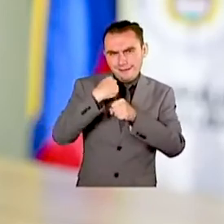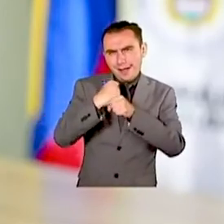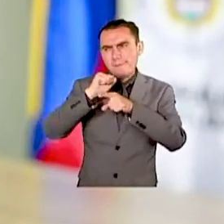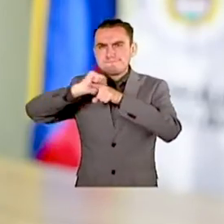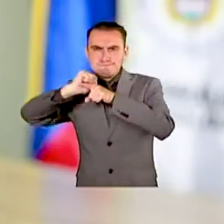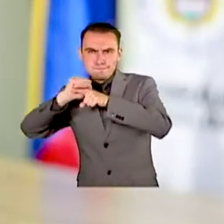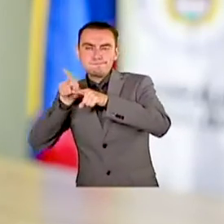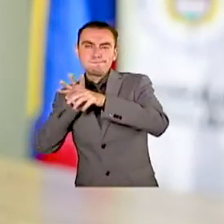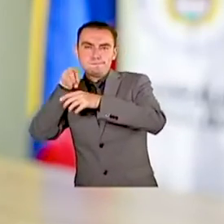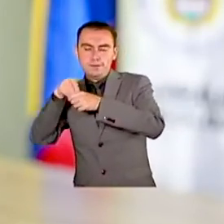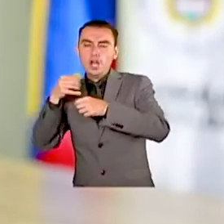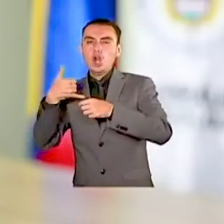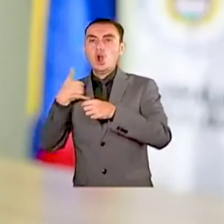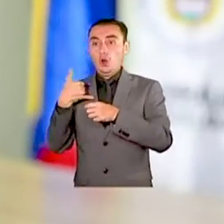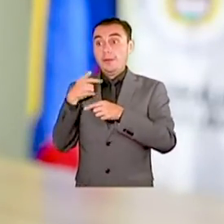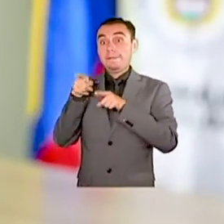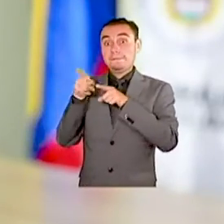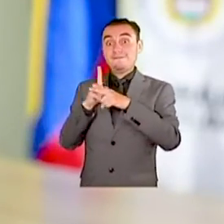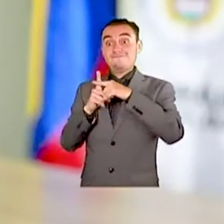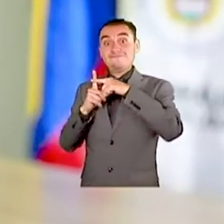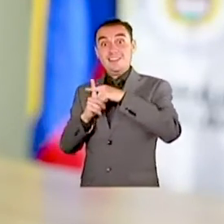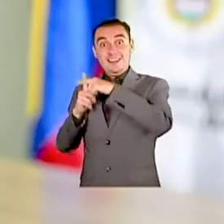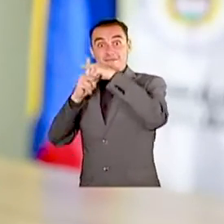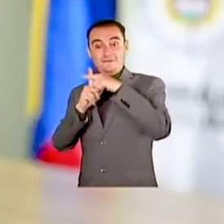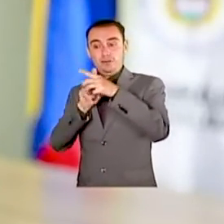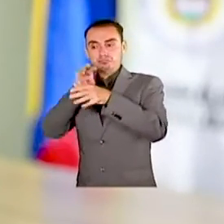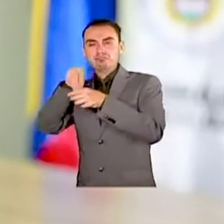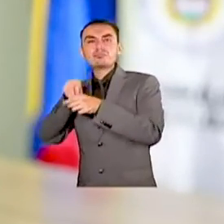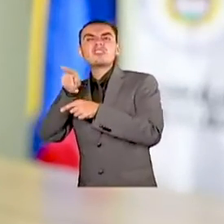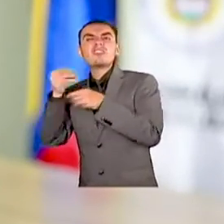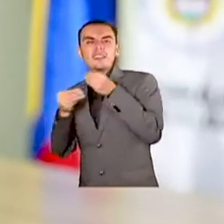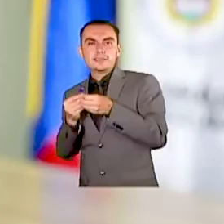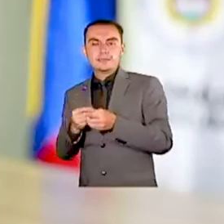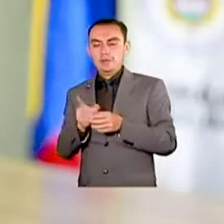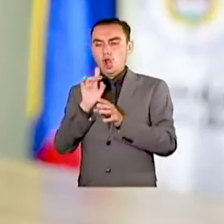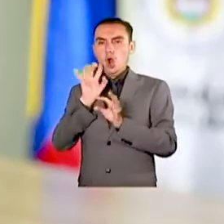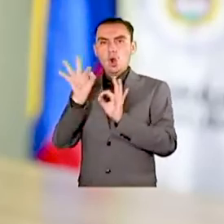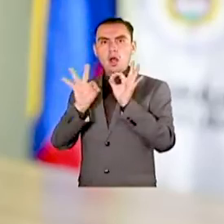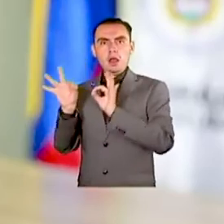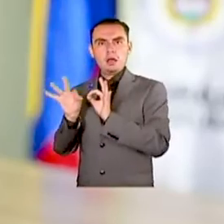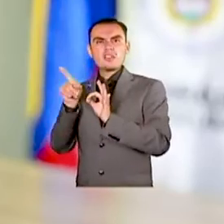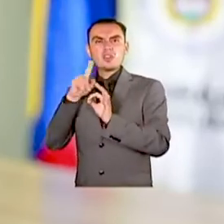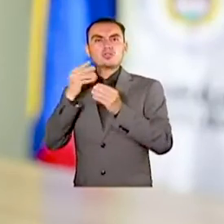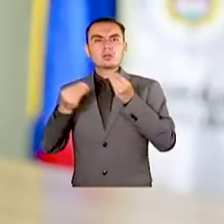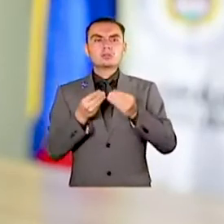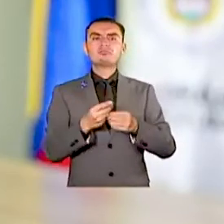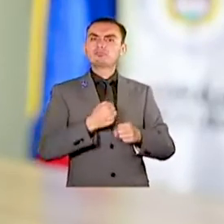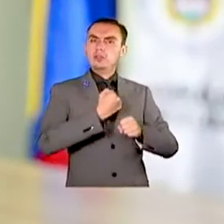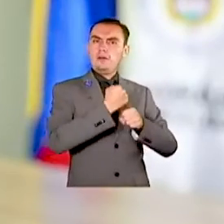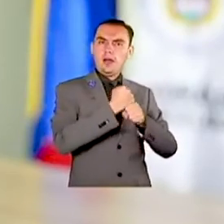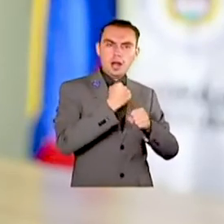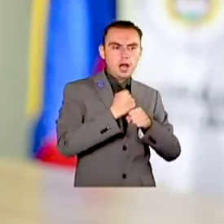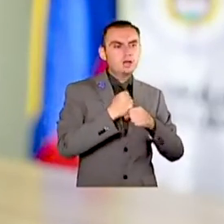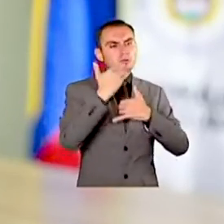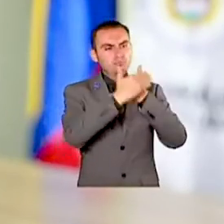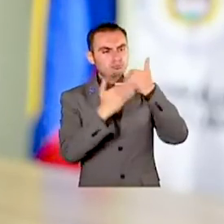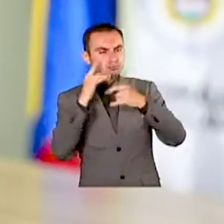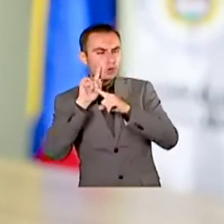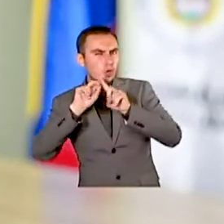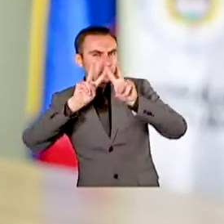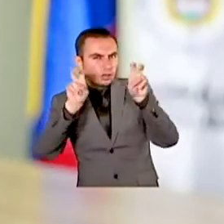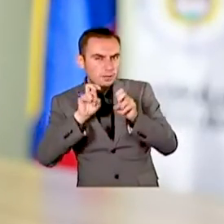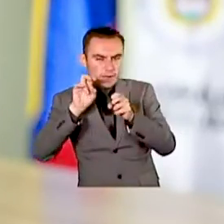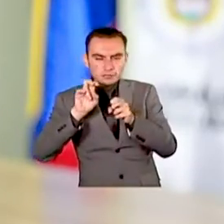de la Procuraduría General de la Nación se encuentran organizados y prestando sus servicios al país en materia de